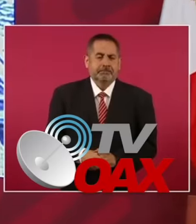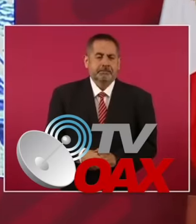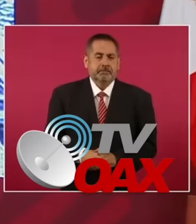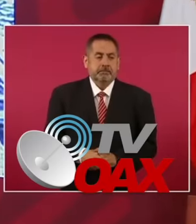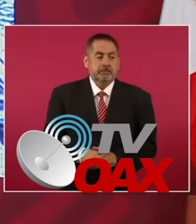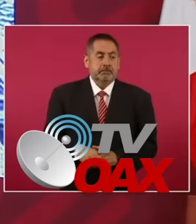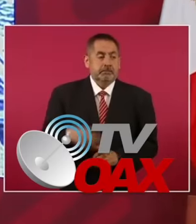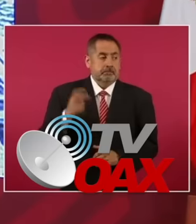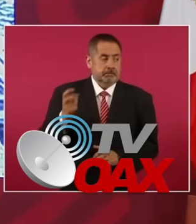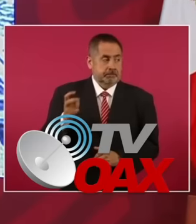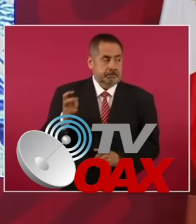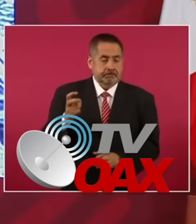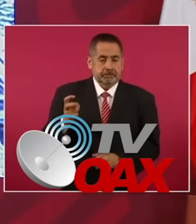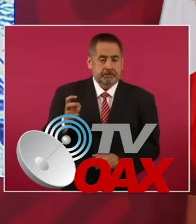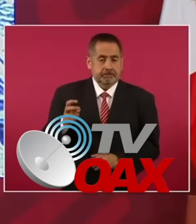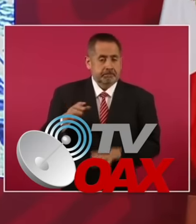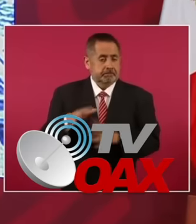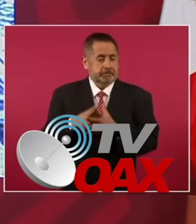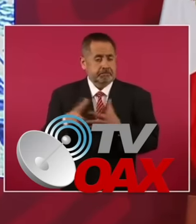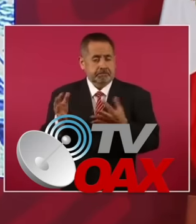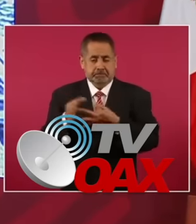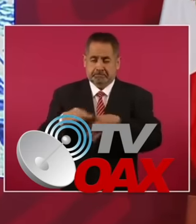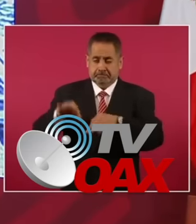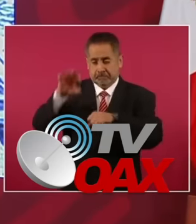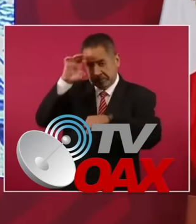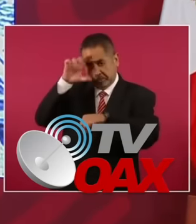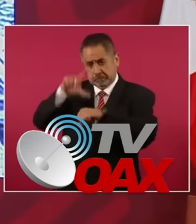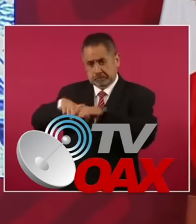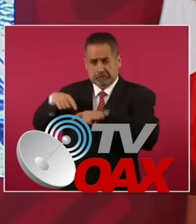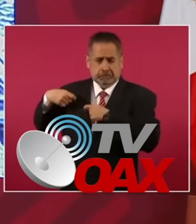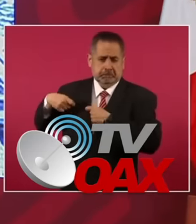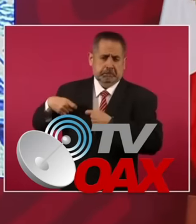Esta es la grandeza cultural de México.